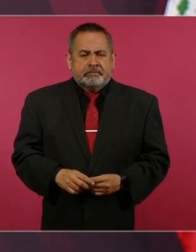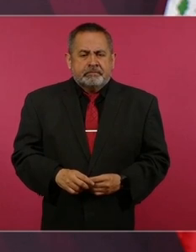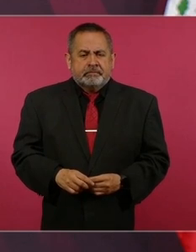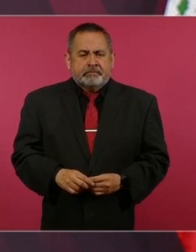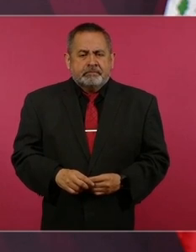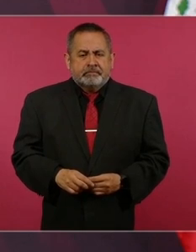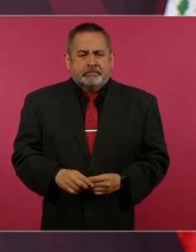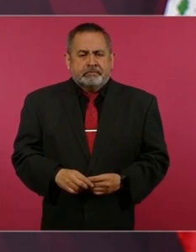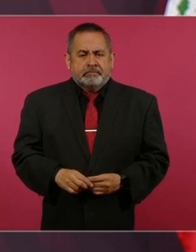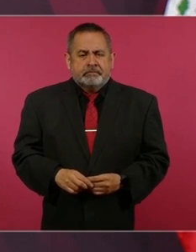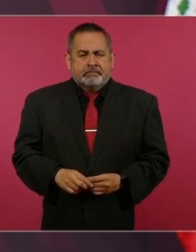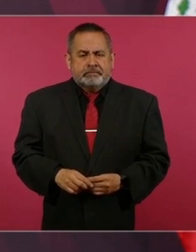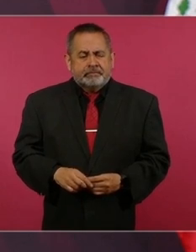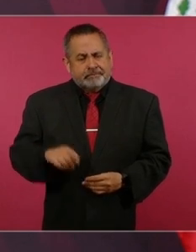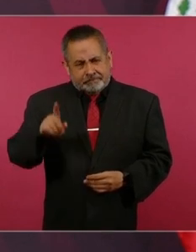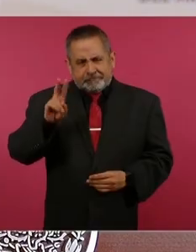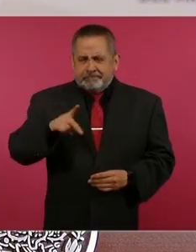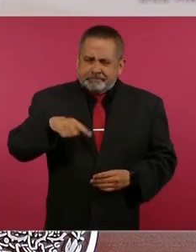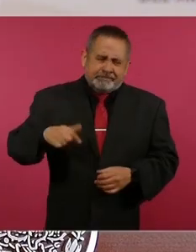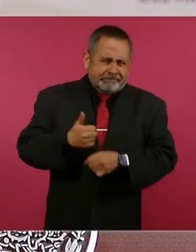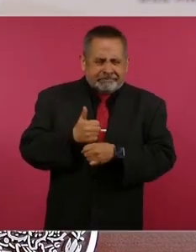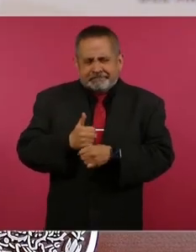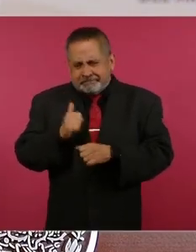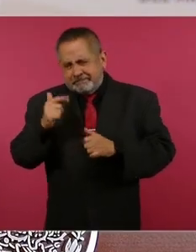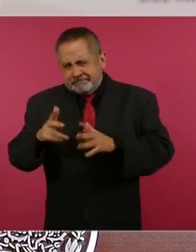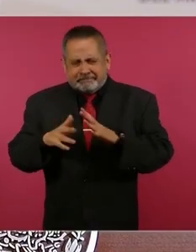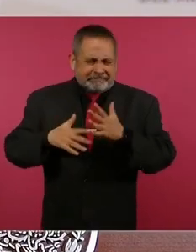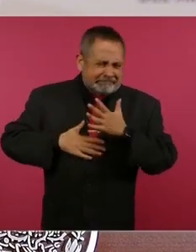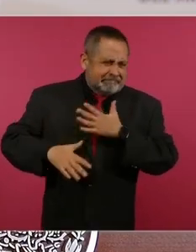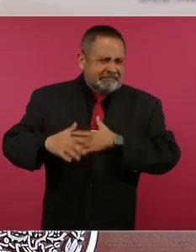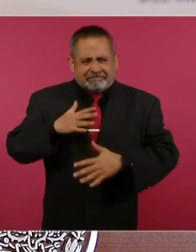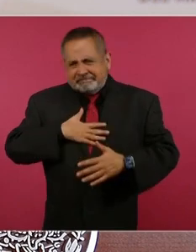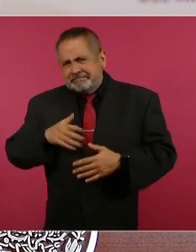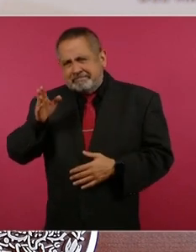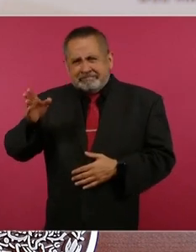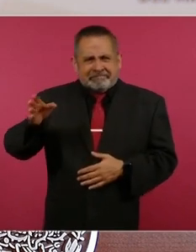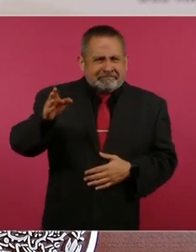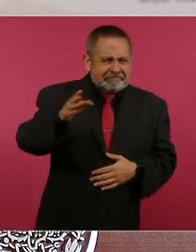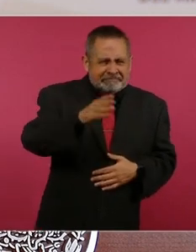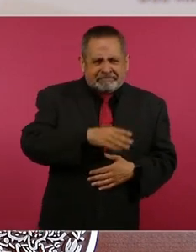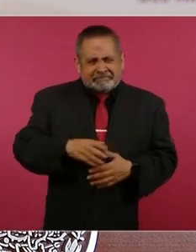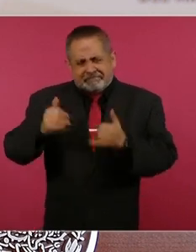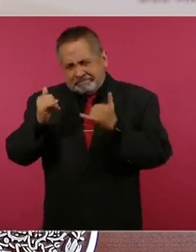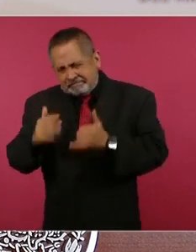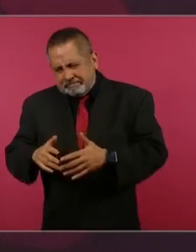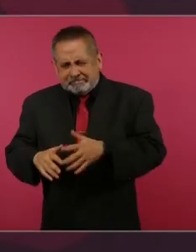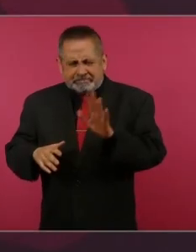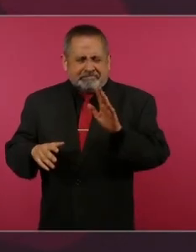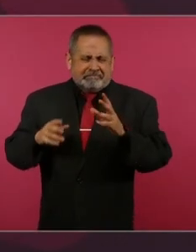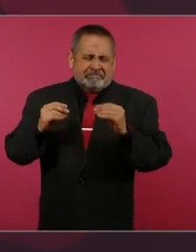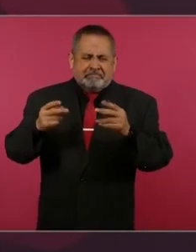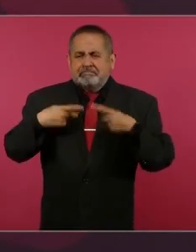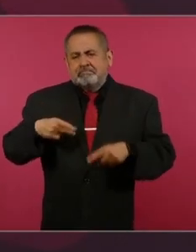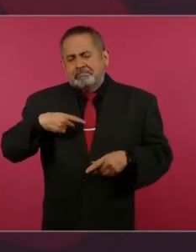pues se padeció de fatigas y trabajo,